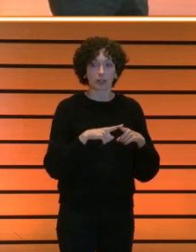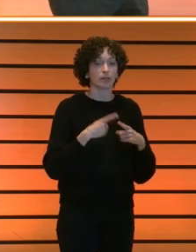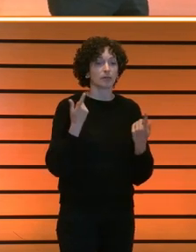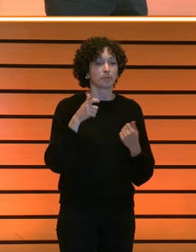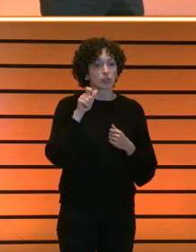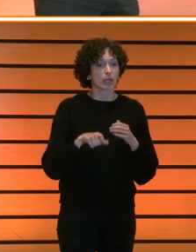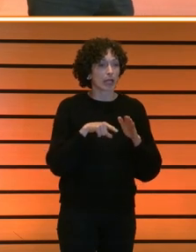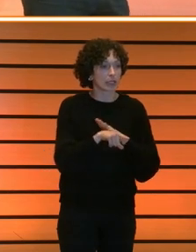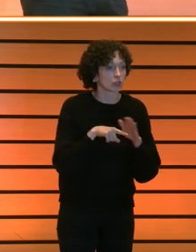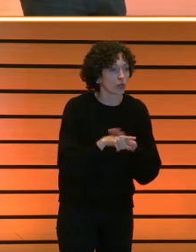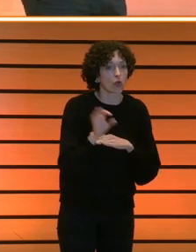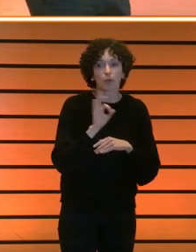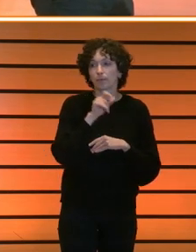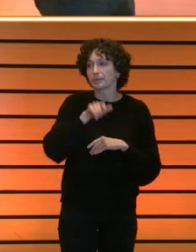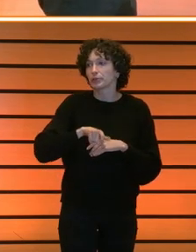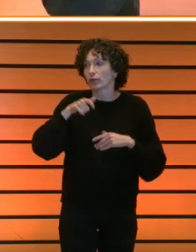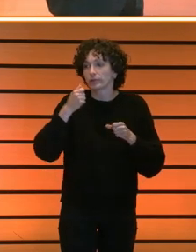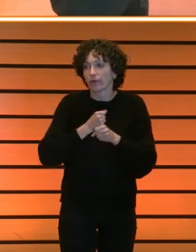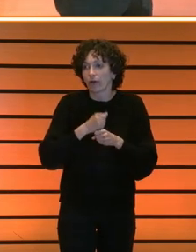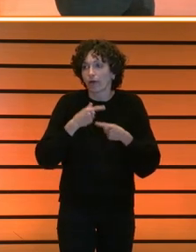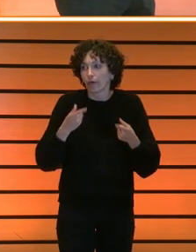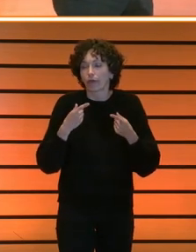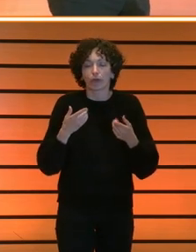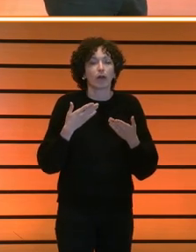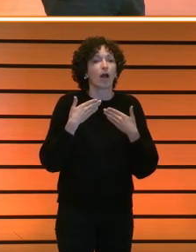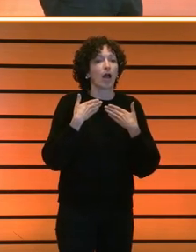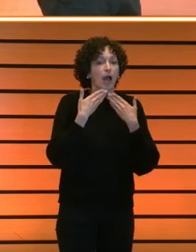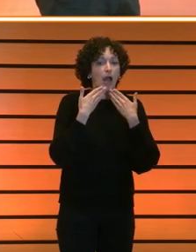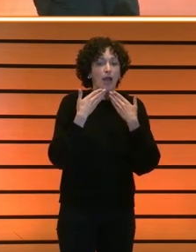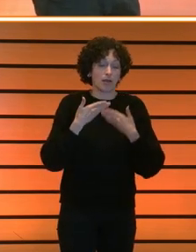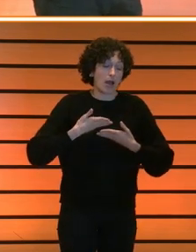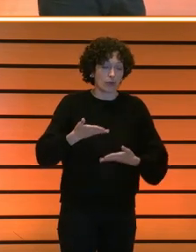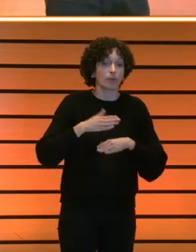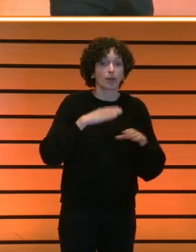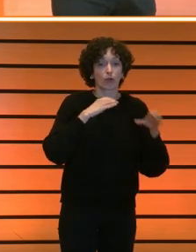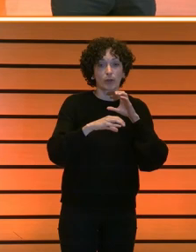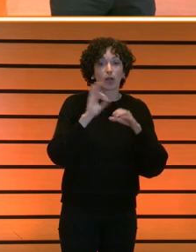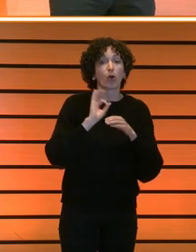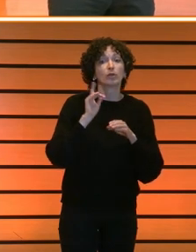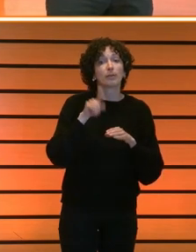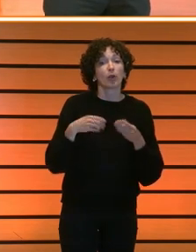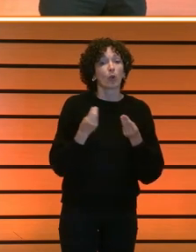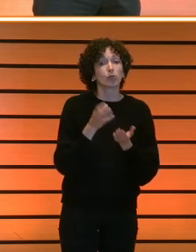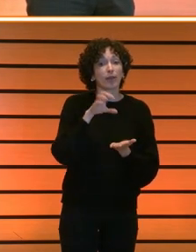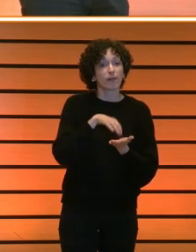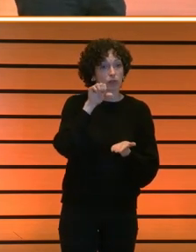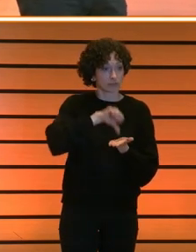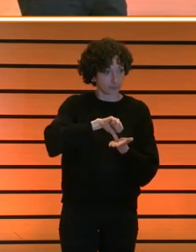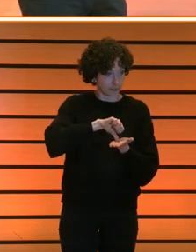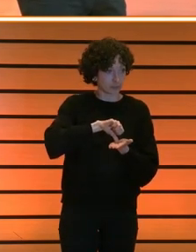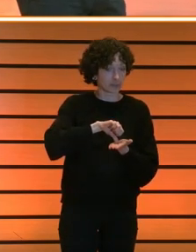de Caso el profesional de referencia asistente personal se comuniquen entre sí o incluso con la central la